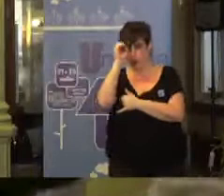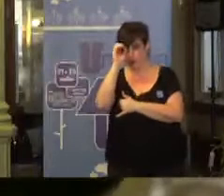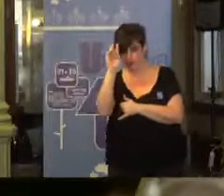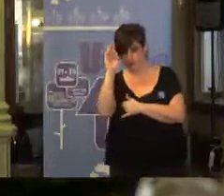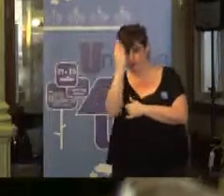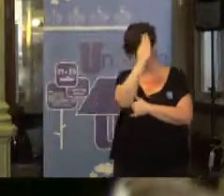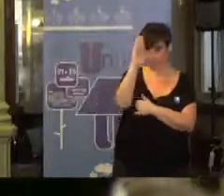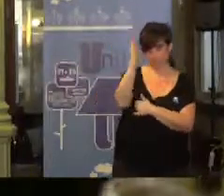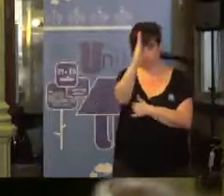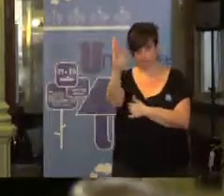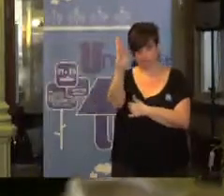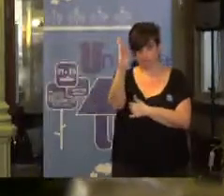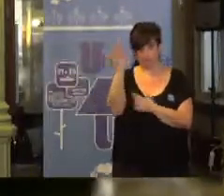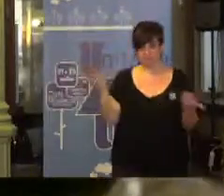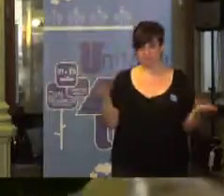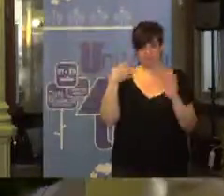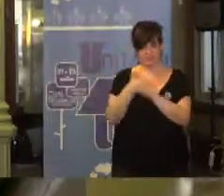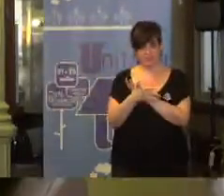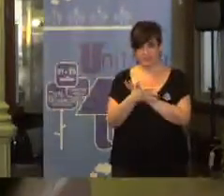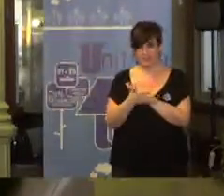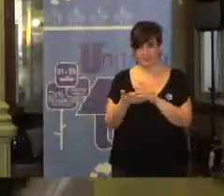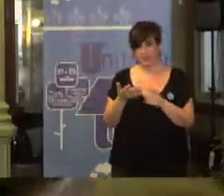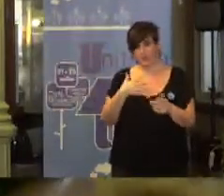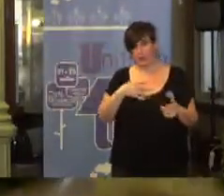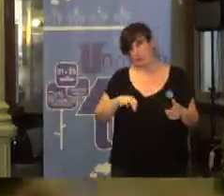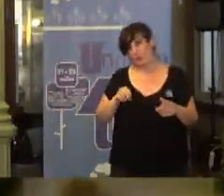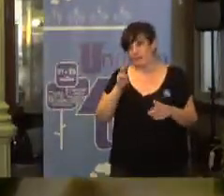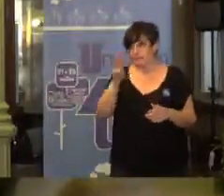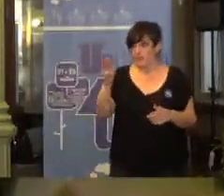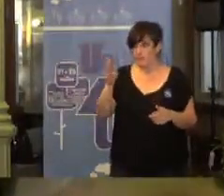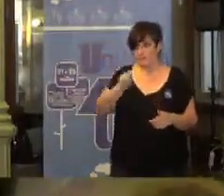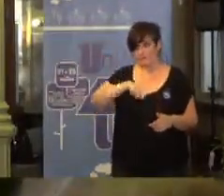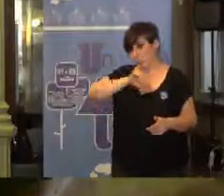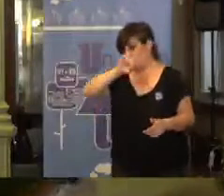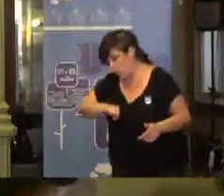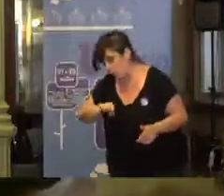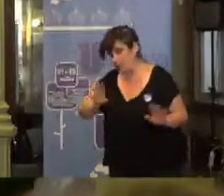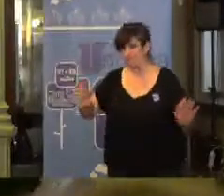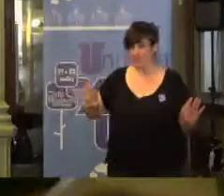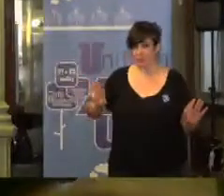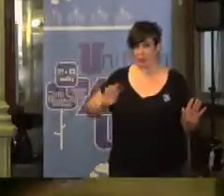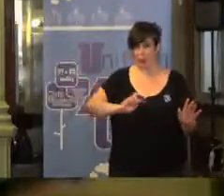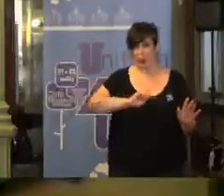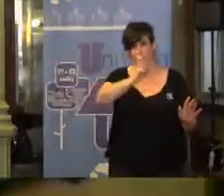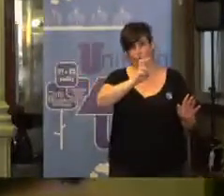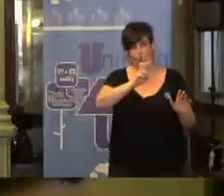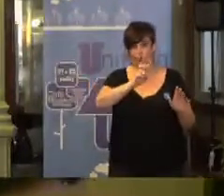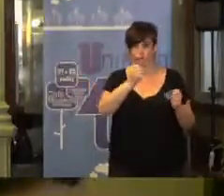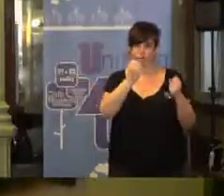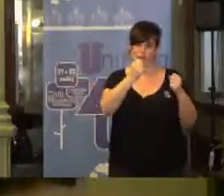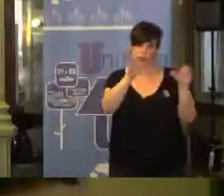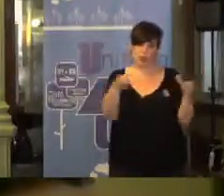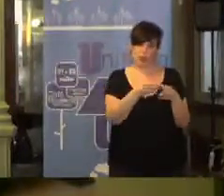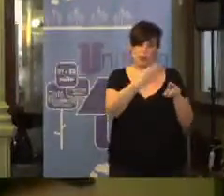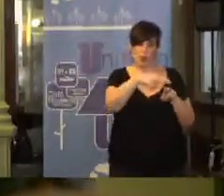un pouco menos españolista que o PP, pero non é tan nacionalista como as outras forzas.